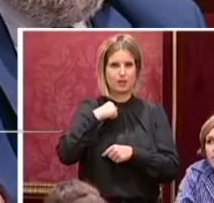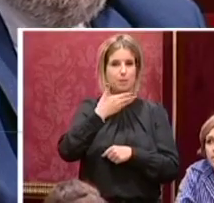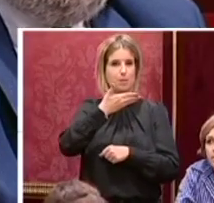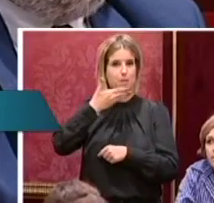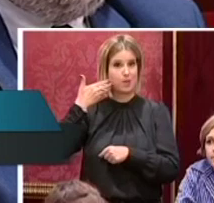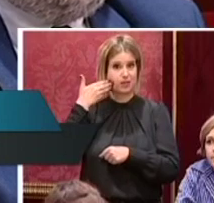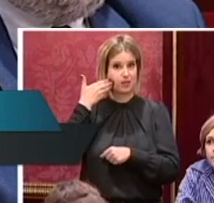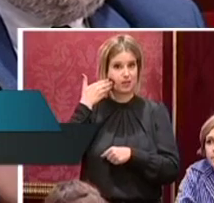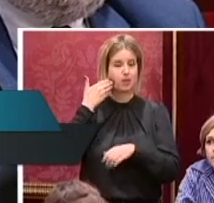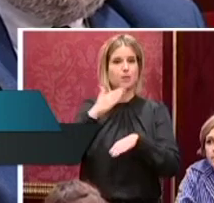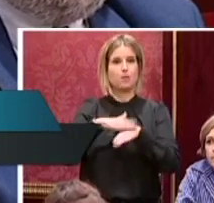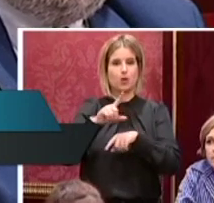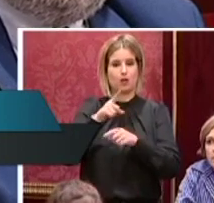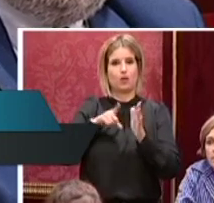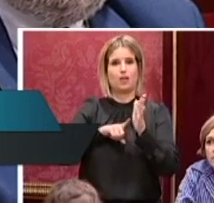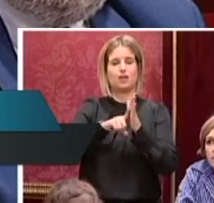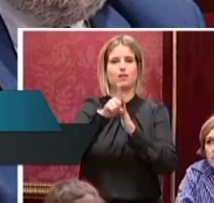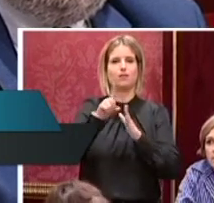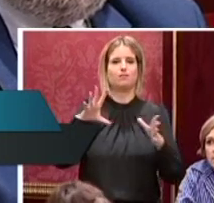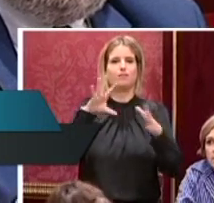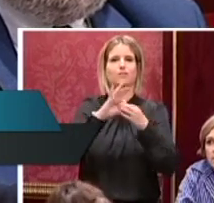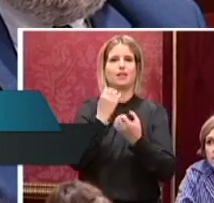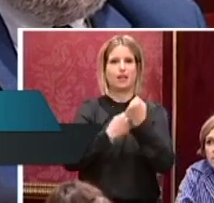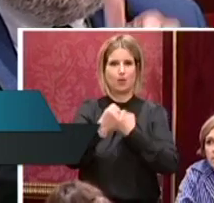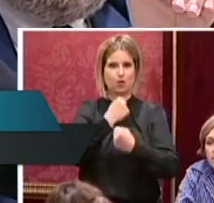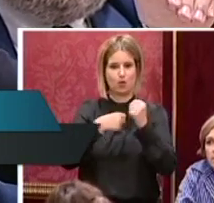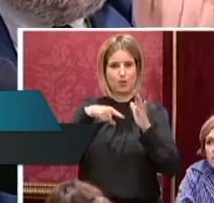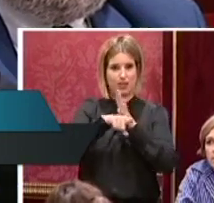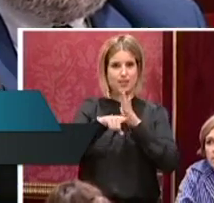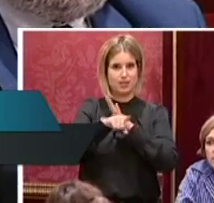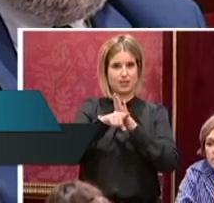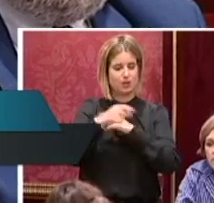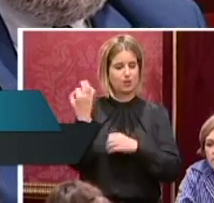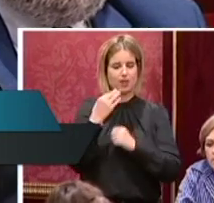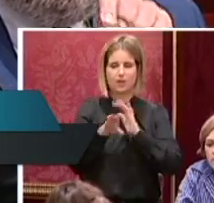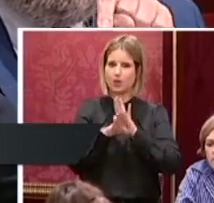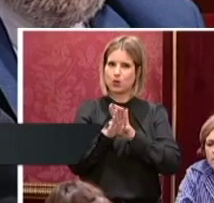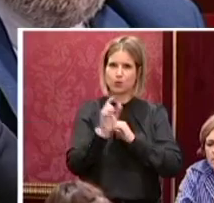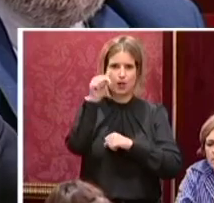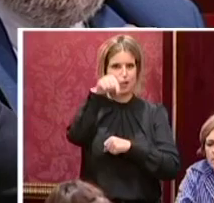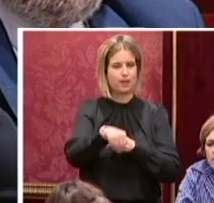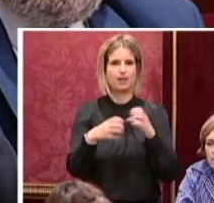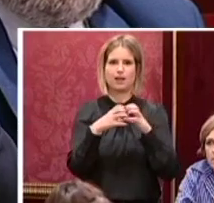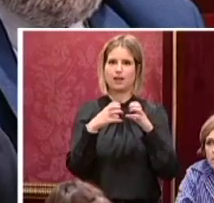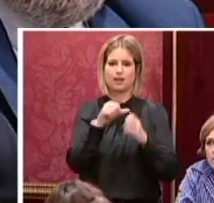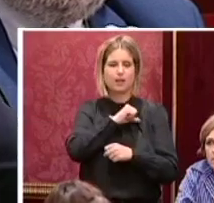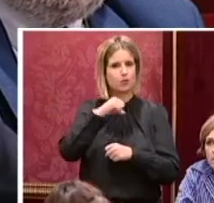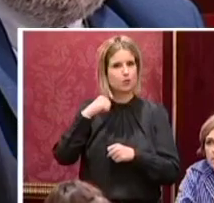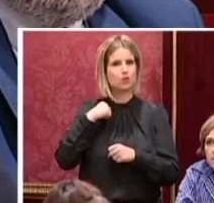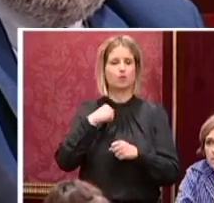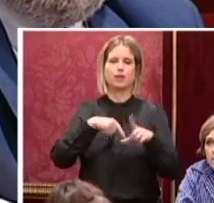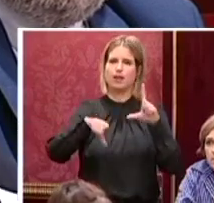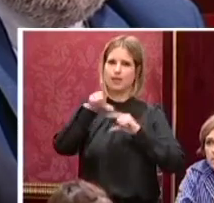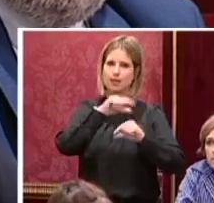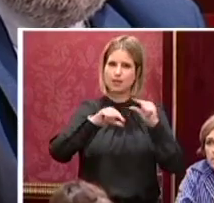prestigio, y por qué no, el desarrollo vinculado económico a la gestión de estos entes debe seguir en Granada y la autonomía y sus decisiones